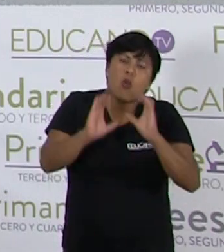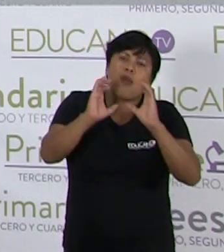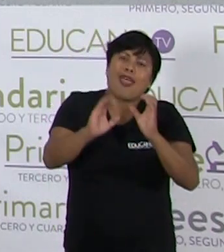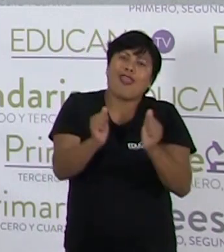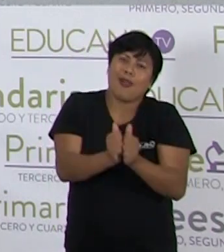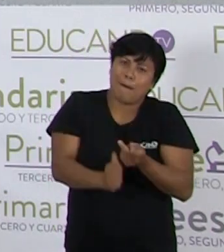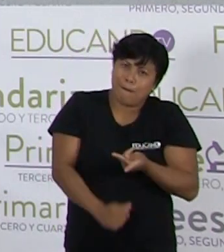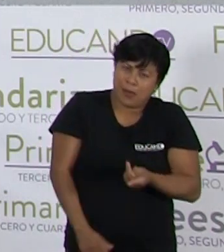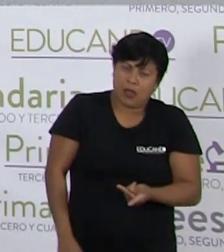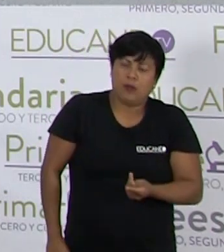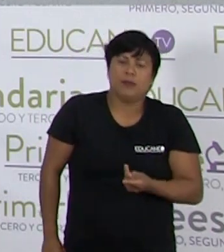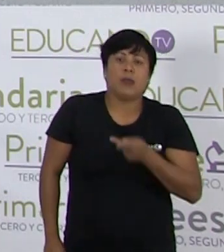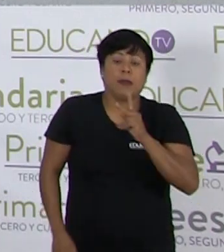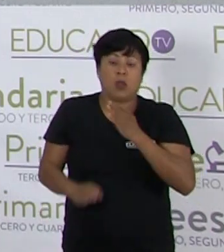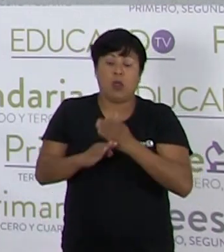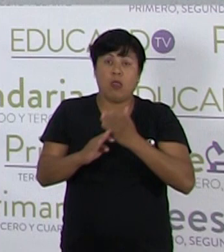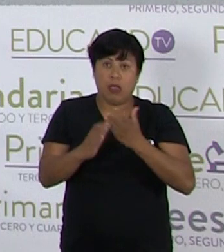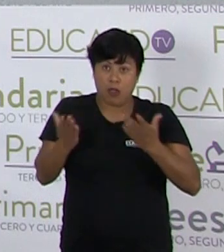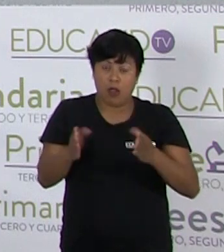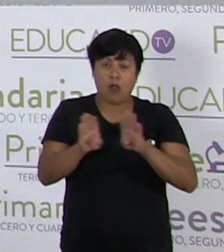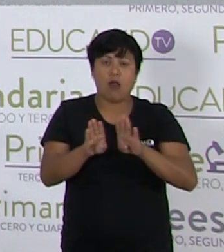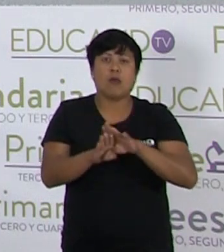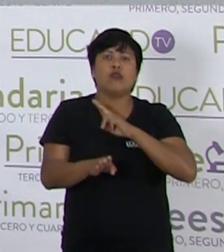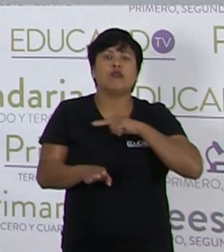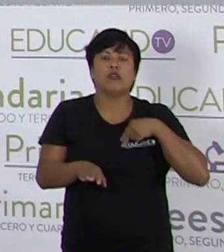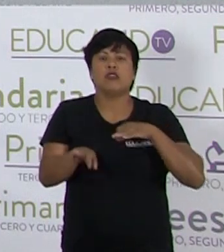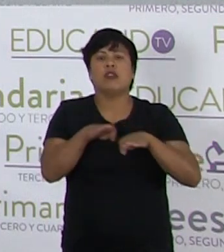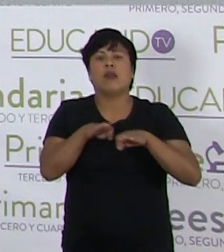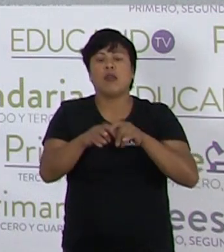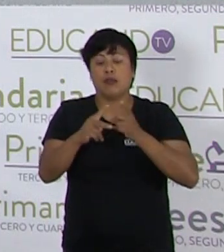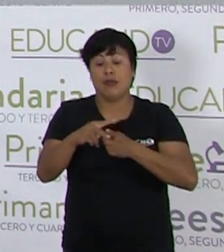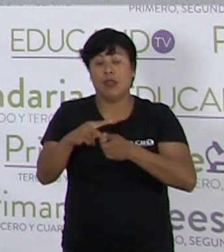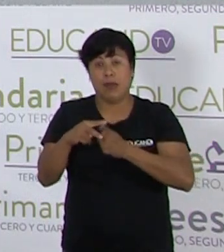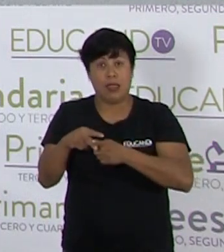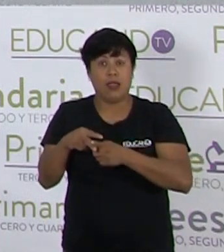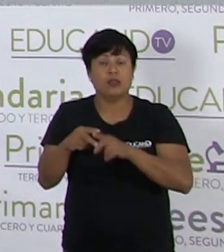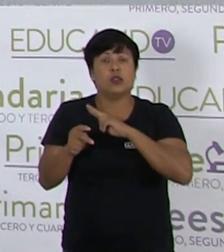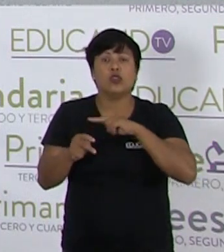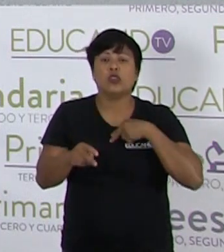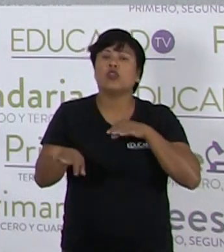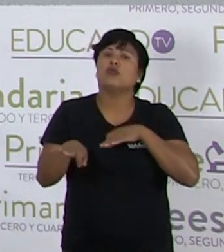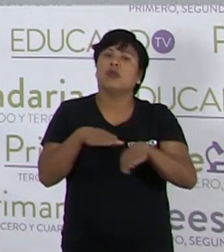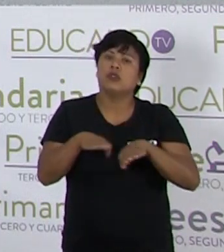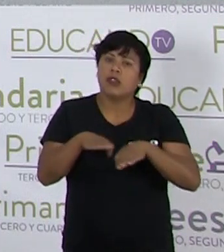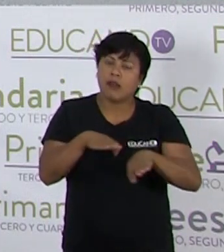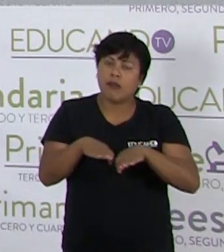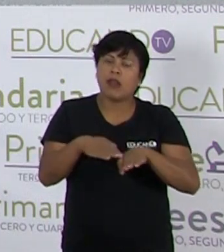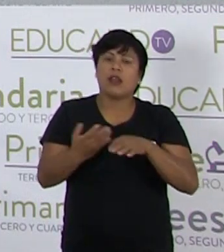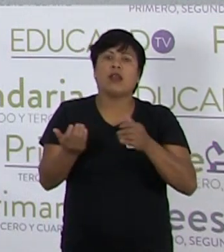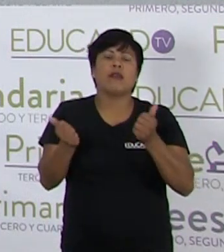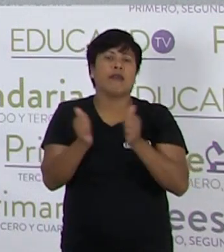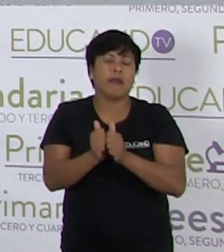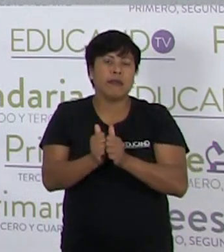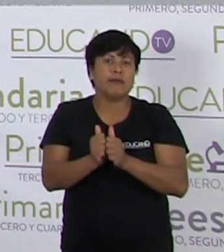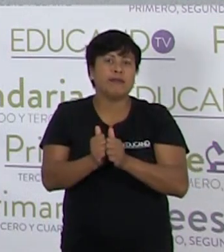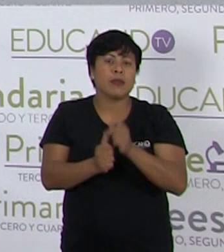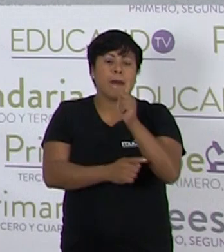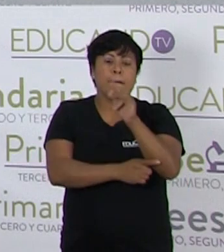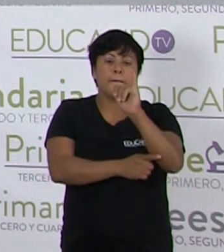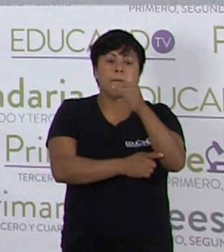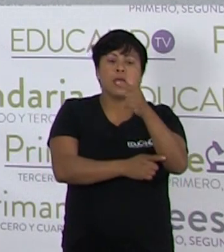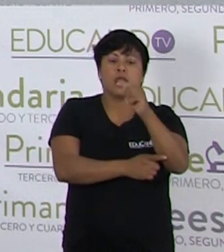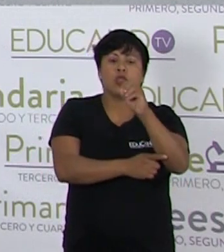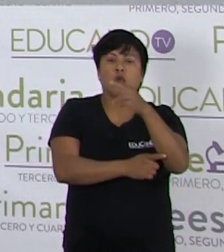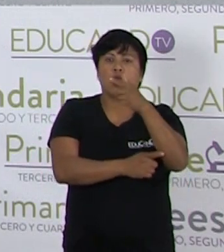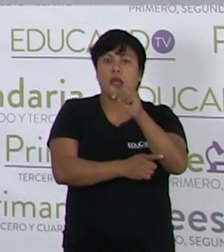perro, ¿verdad? Pero en este caso, como estamos trabajando matemáticas, vamos a trabajar con